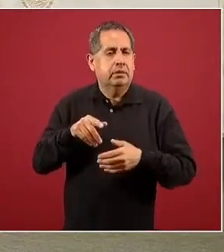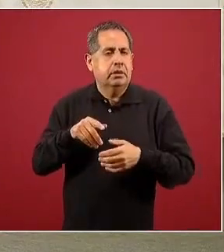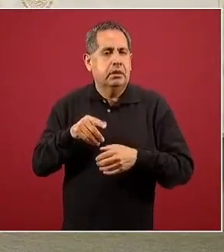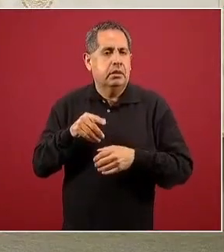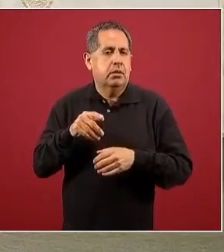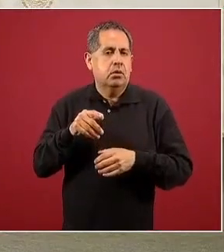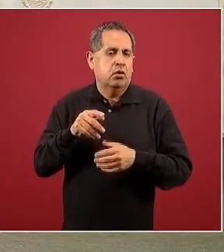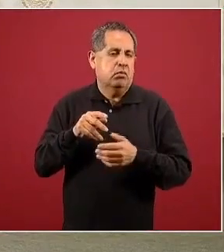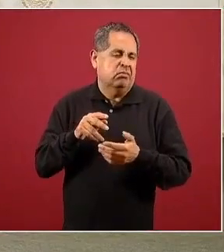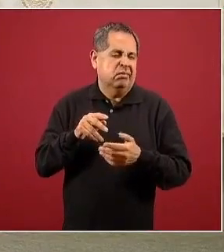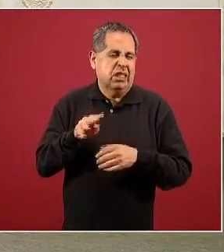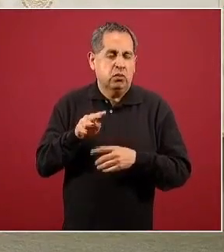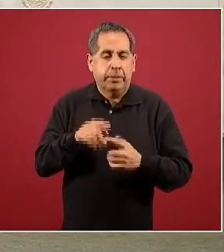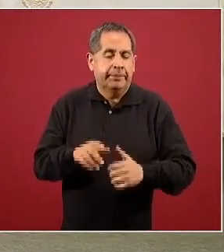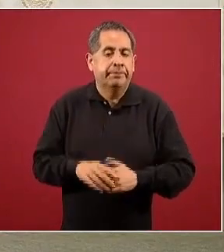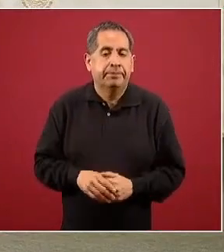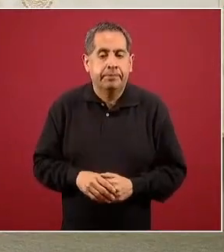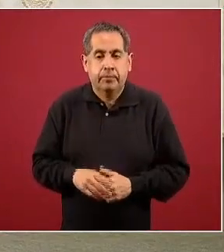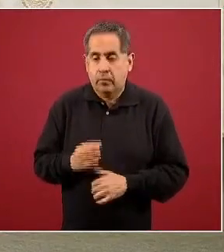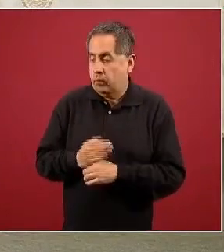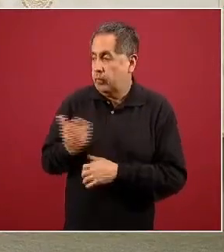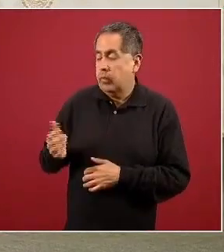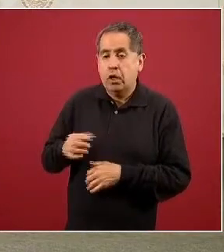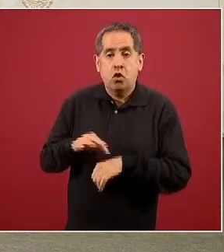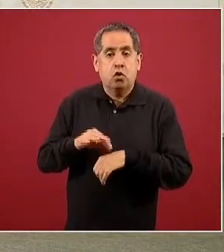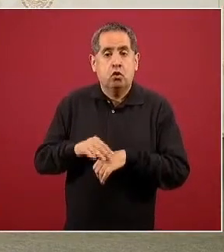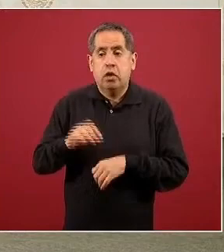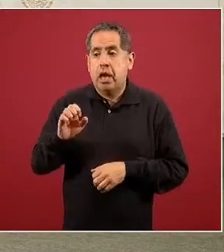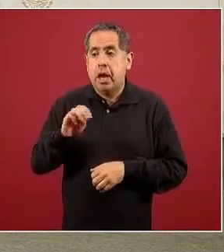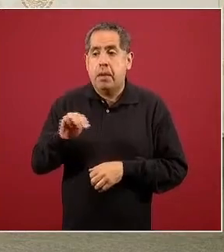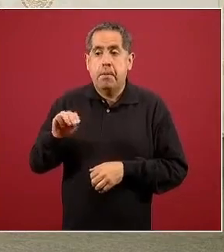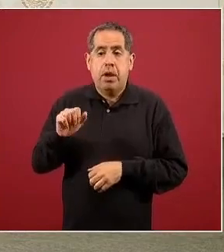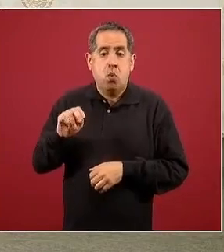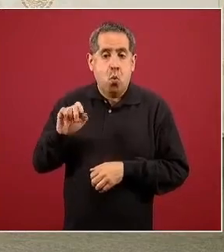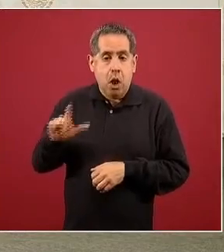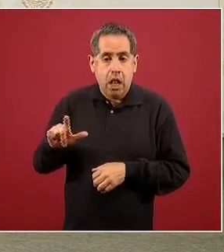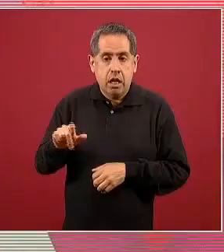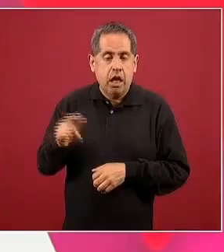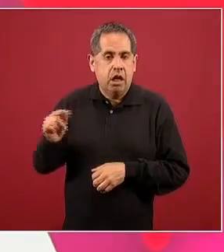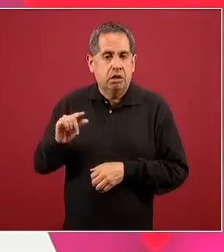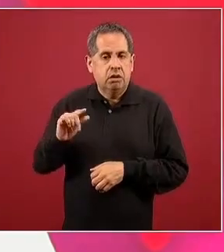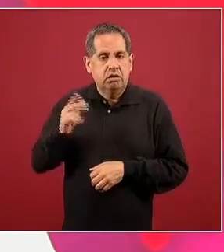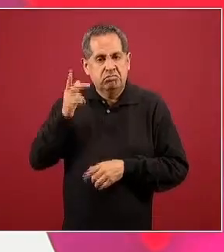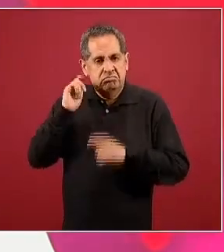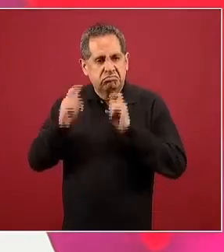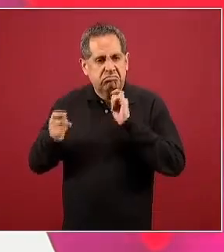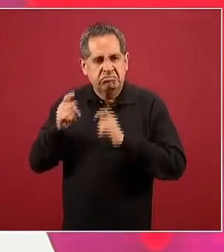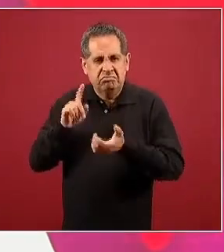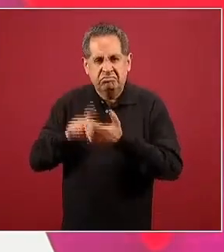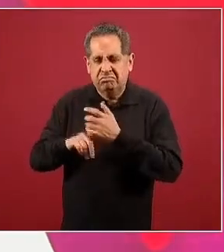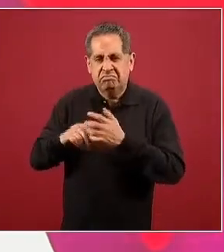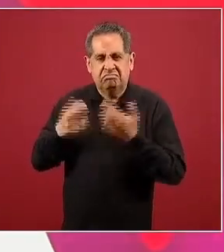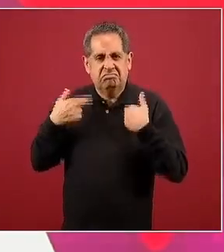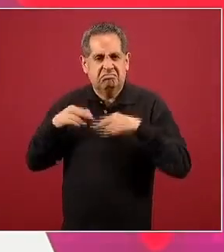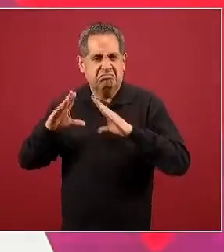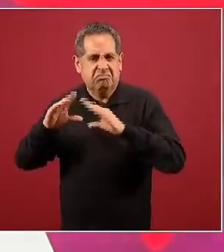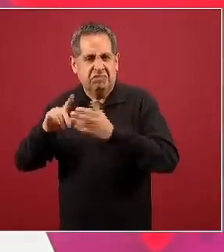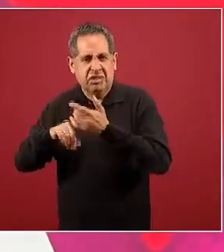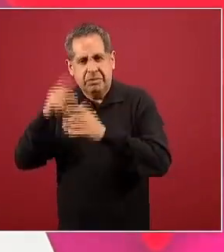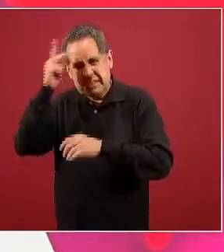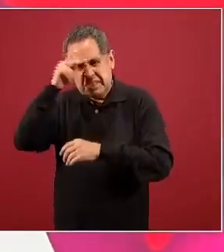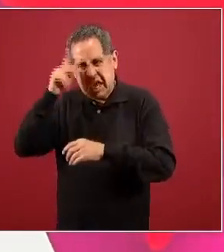esta ocasión estamos el doctor Emanuel Sarmiento, médico especialista, paidopsiquiatra y director